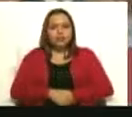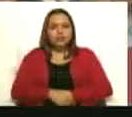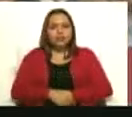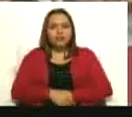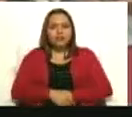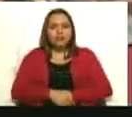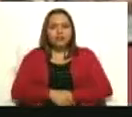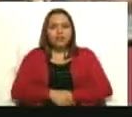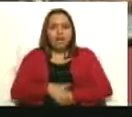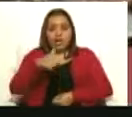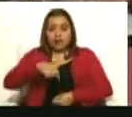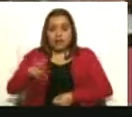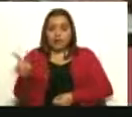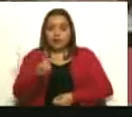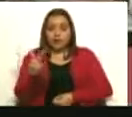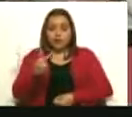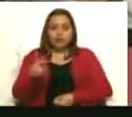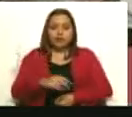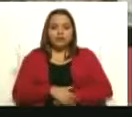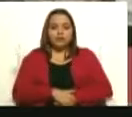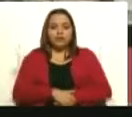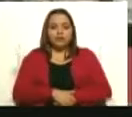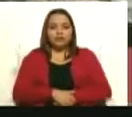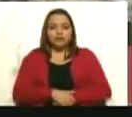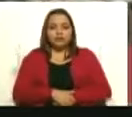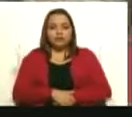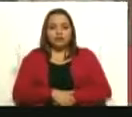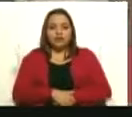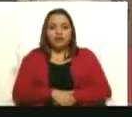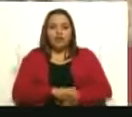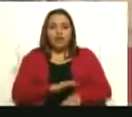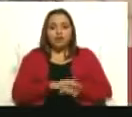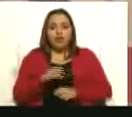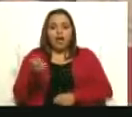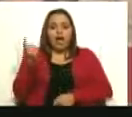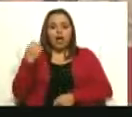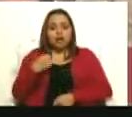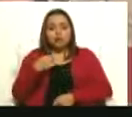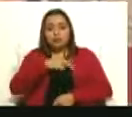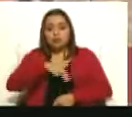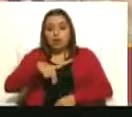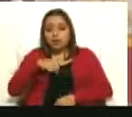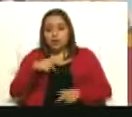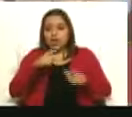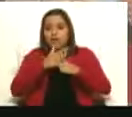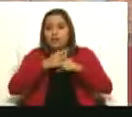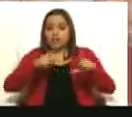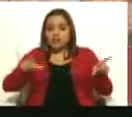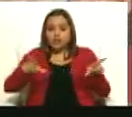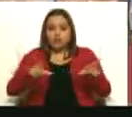la República de Venezuela, porque si ayer nuestro libertador